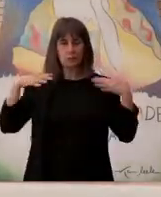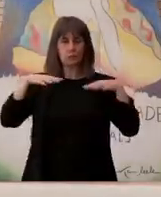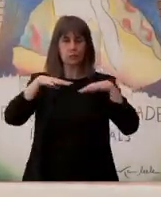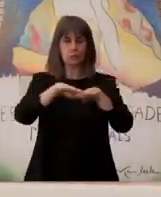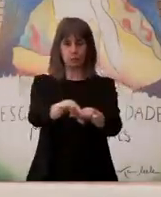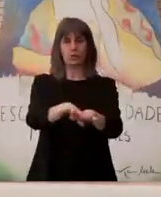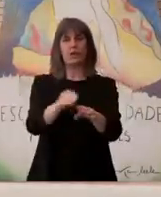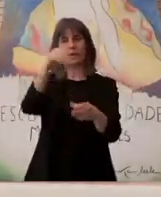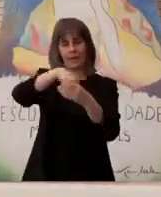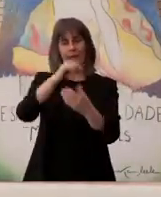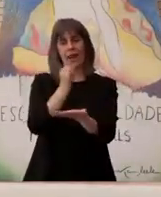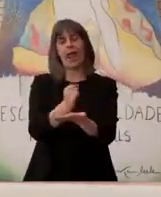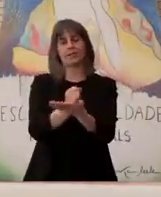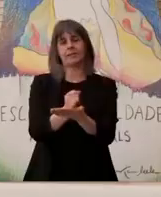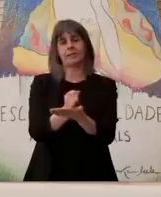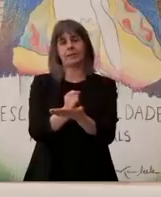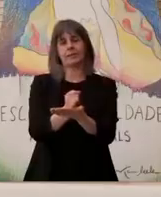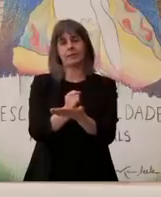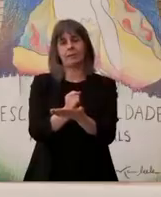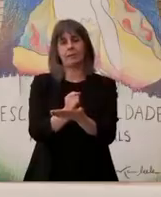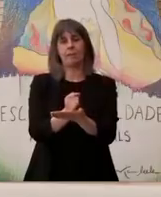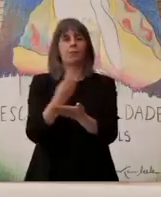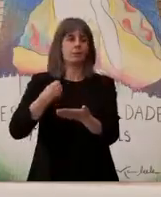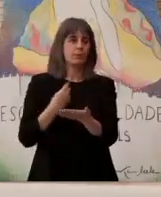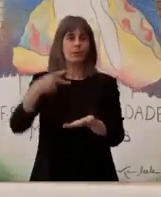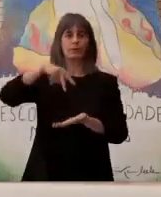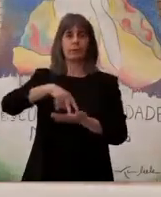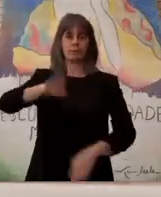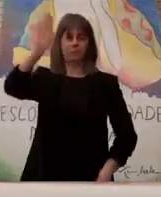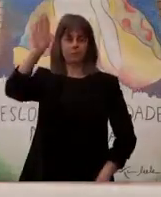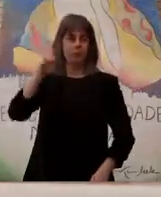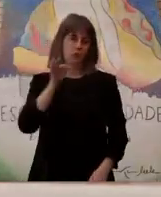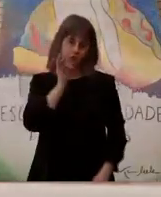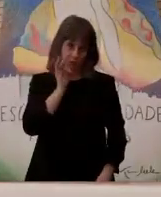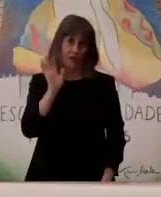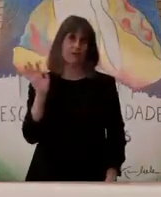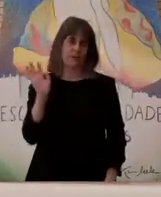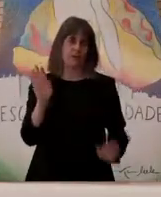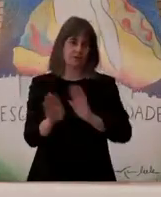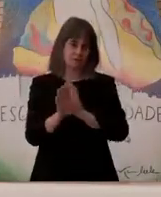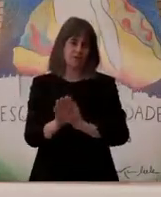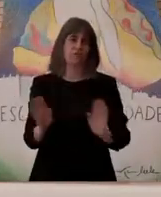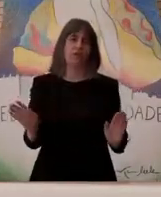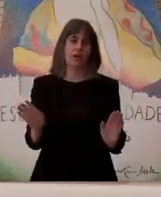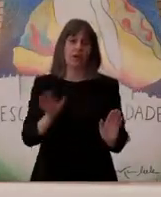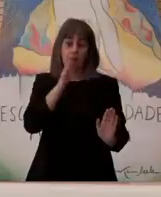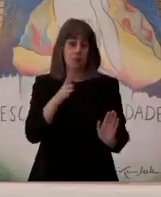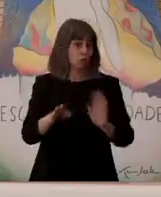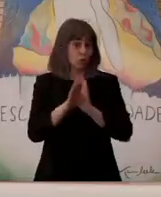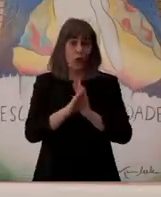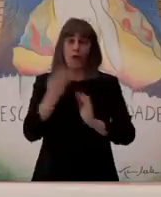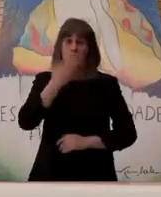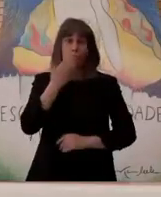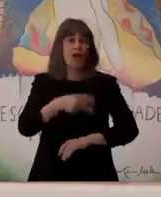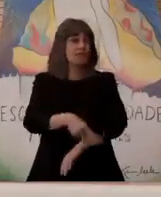simple como esto y que no se pusieran de pie y cosas así porque ahí anda funcionaba escola franquista pública a pesar